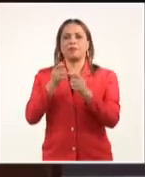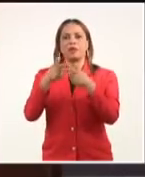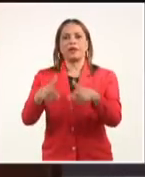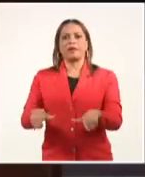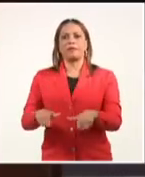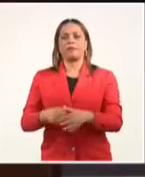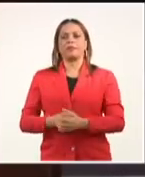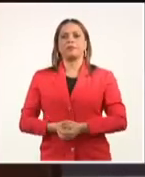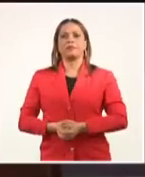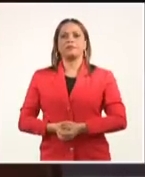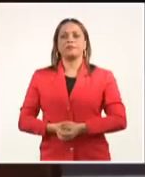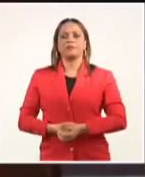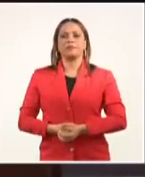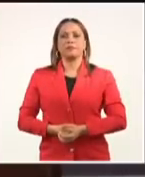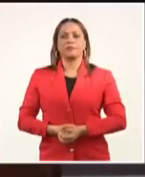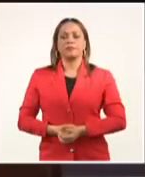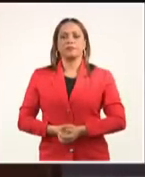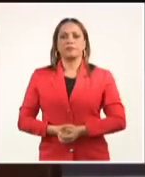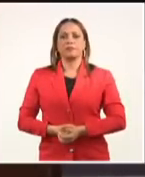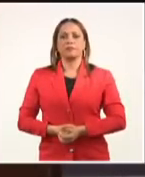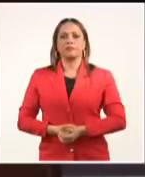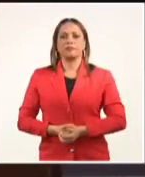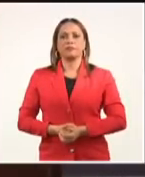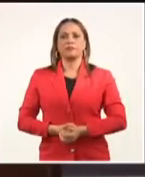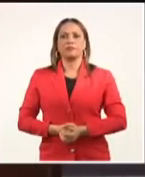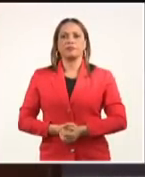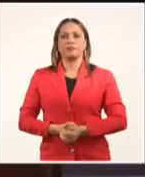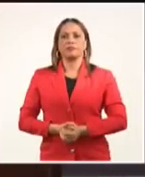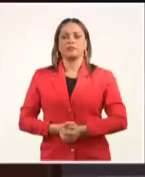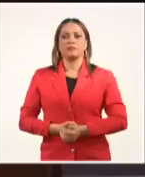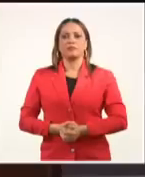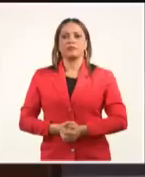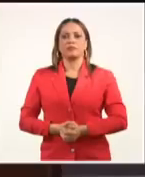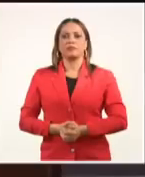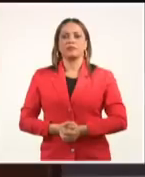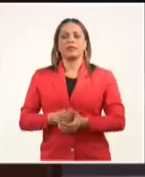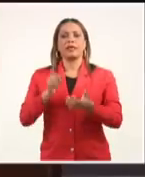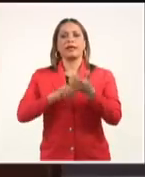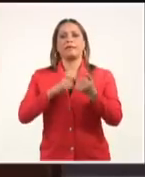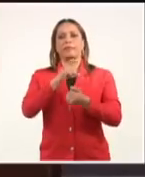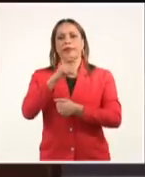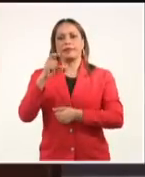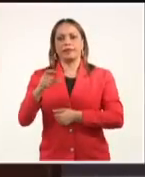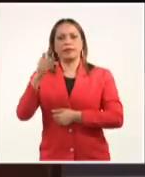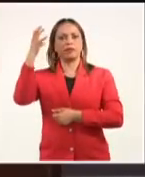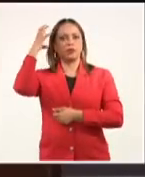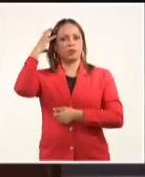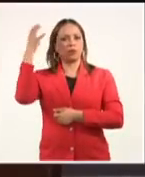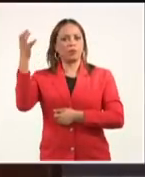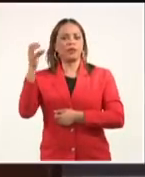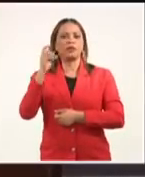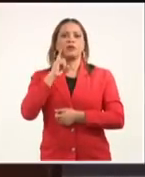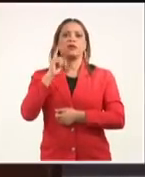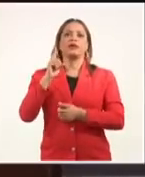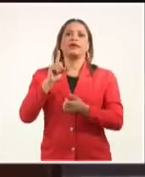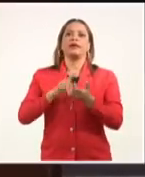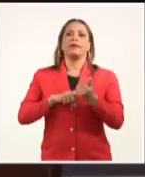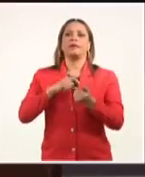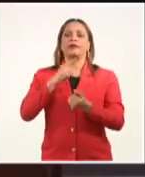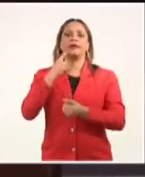La unidad formada por el partido, el gobierno, las organizaciones de